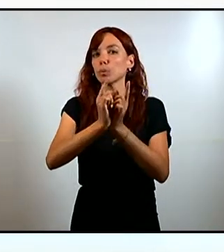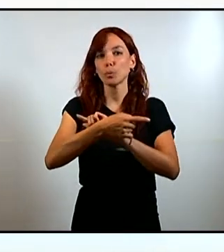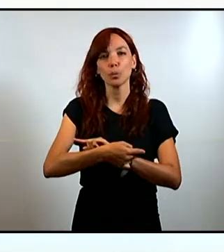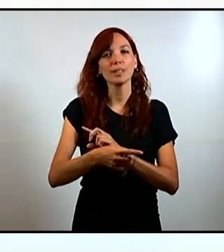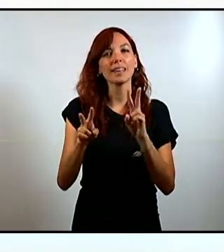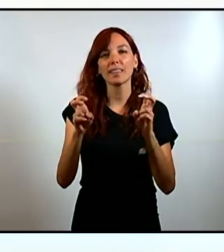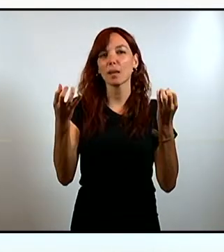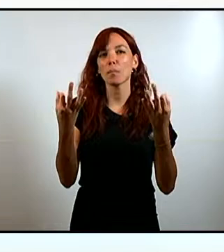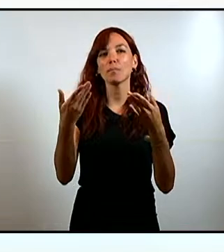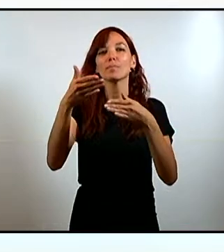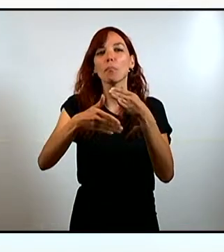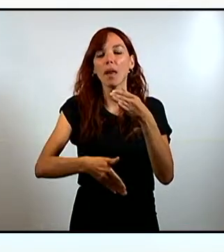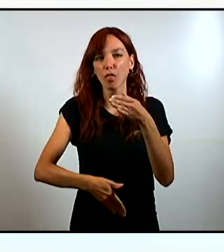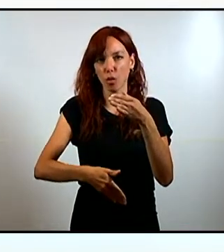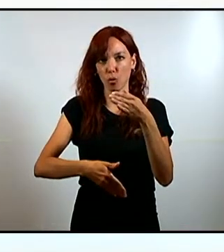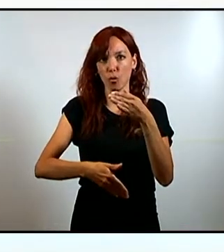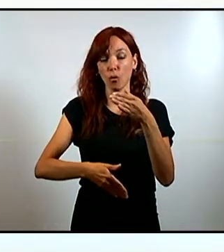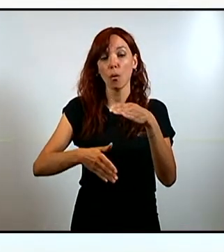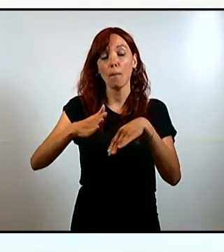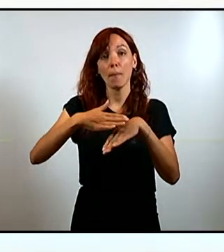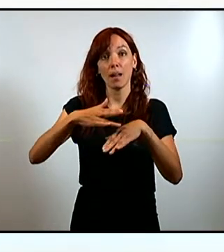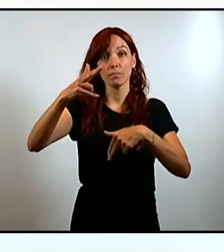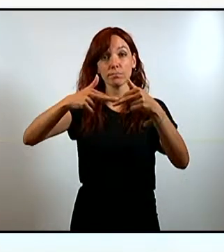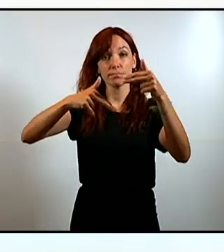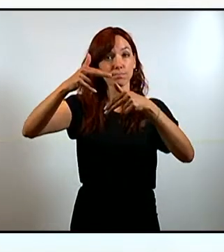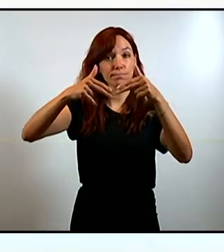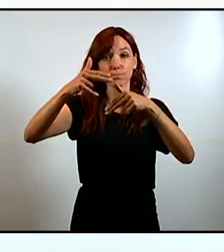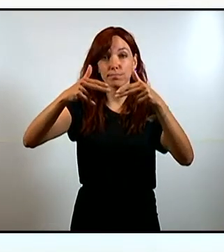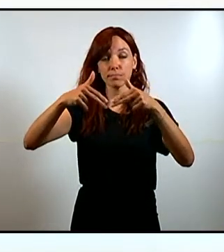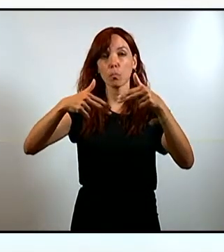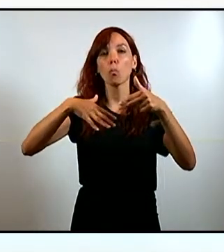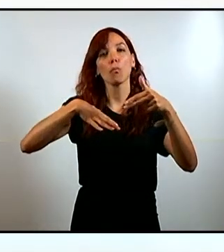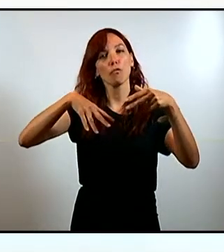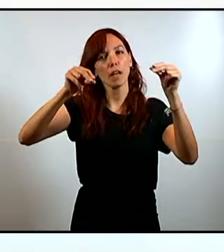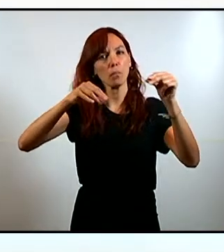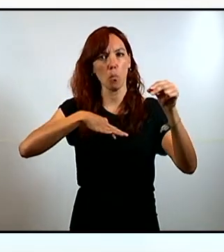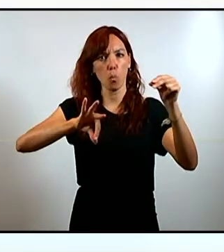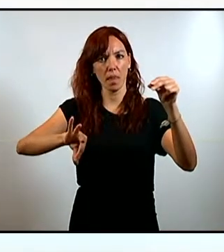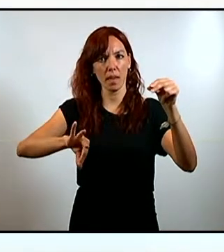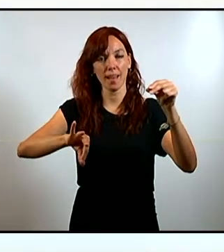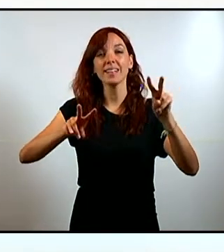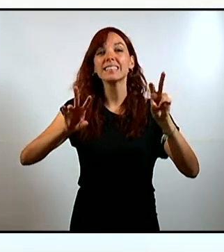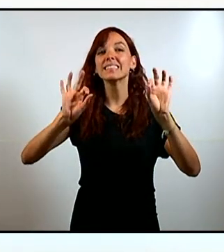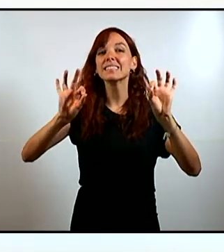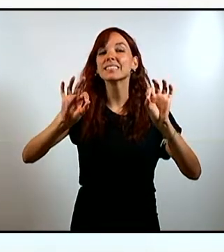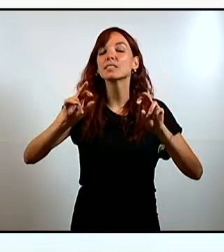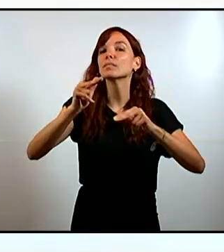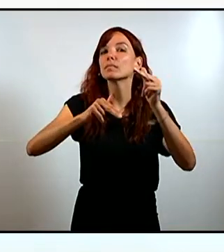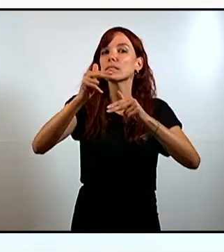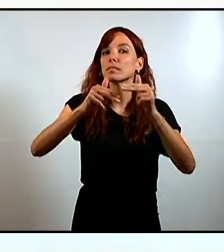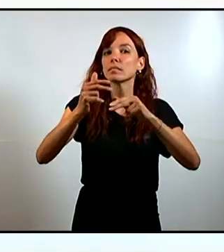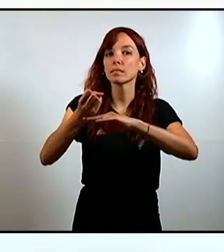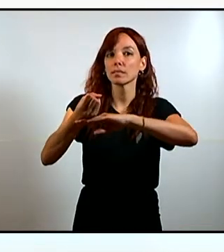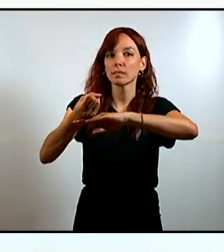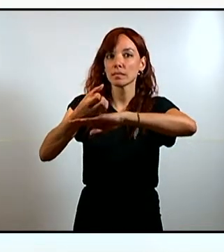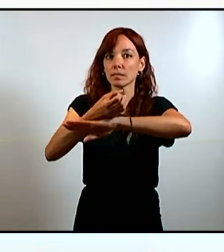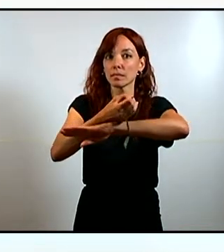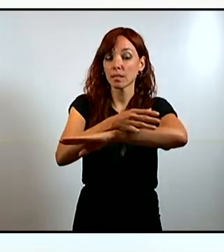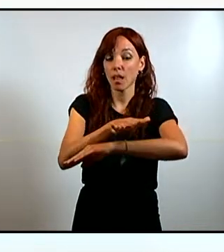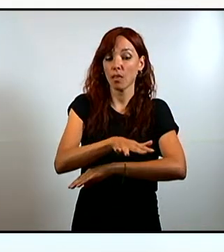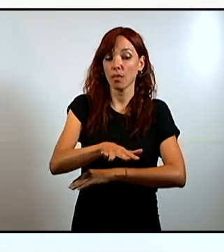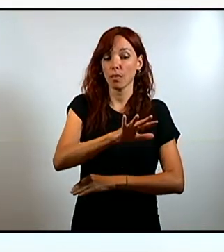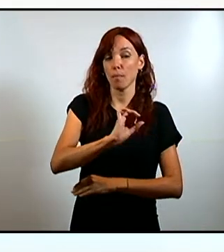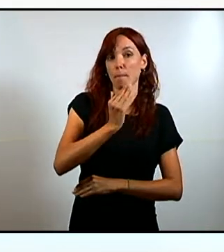para posibilitar la finalización de las obras correspondientes a las terminales ferroviarias en Espacio Mérida y